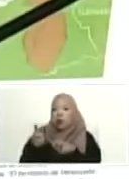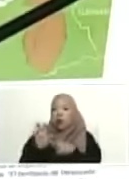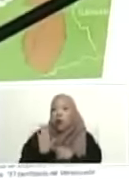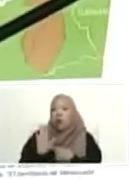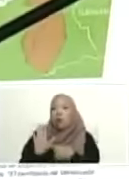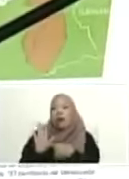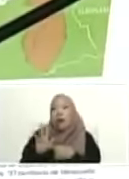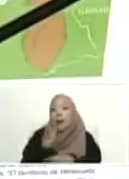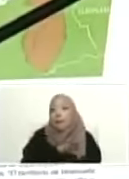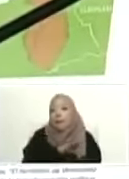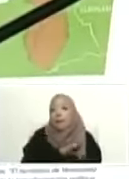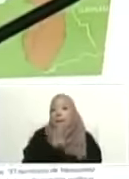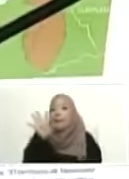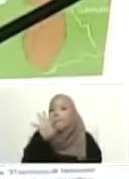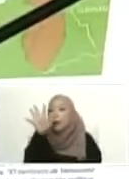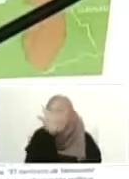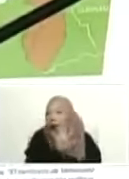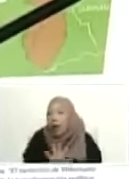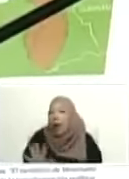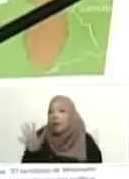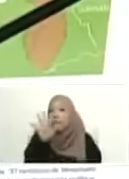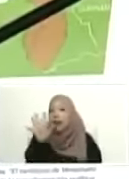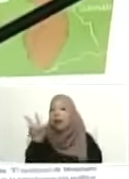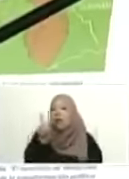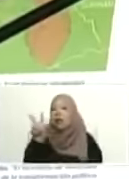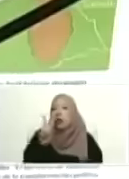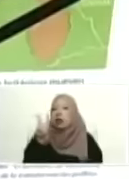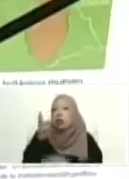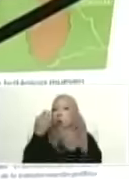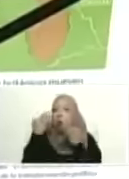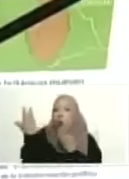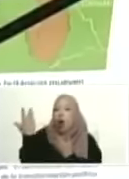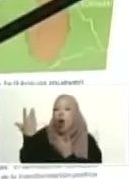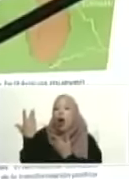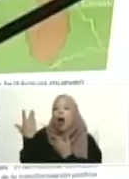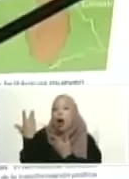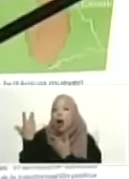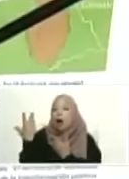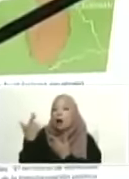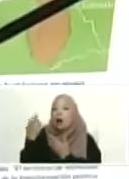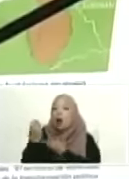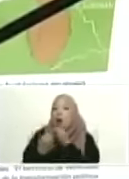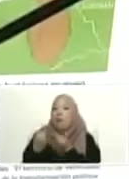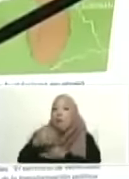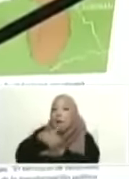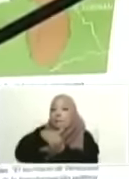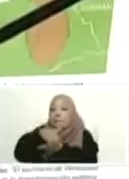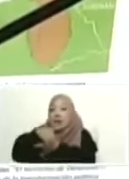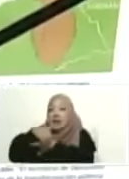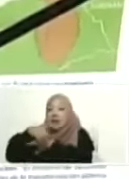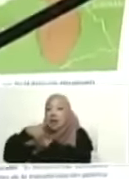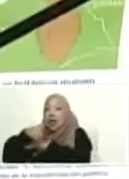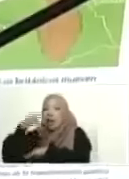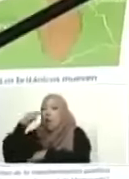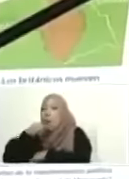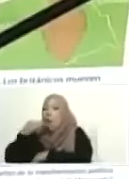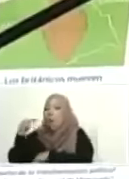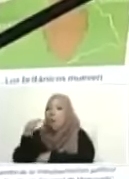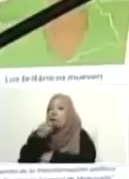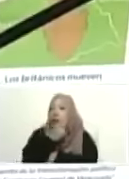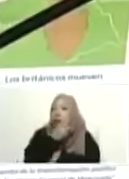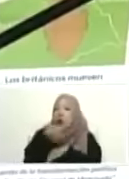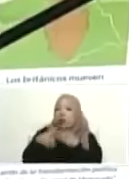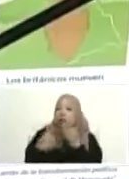donde muestra la ambición expansionista británica, ya posesionándose de la inmensa